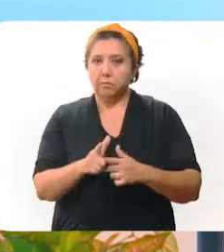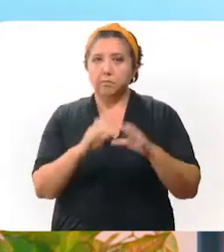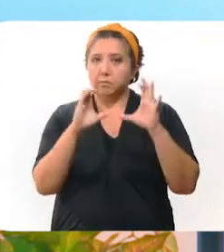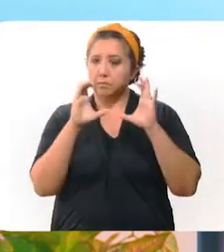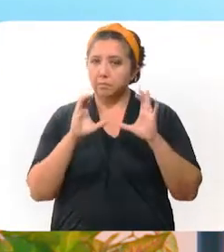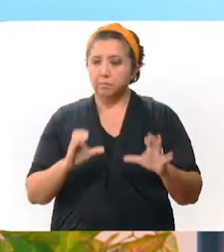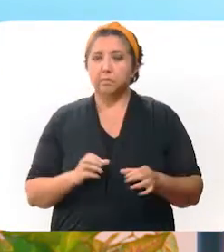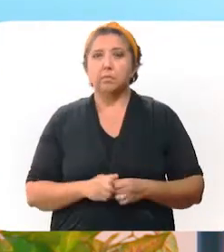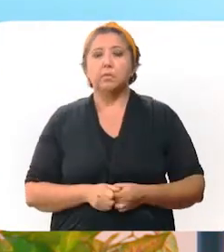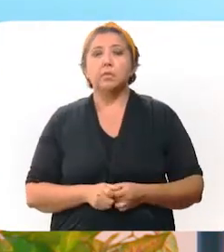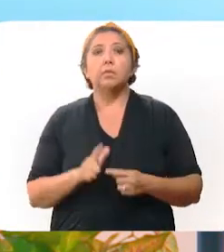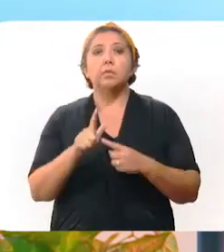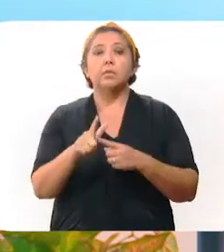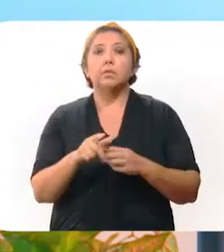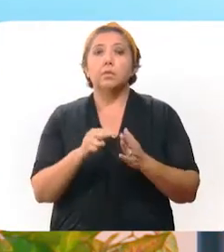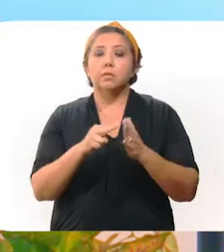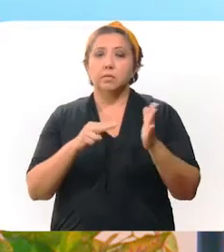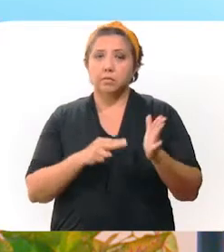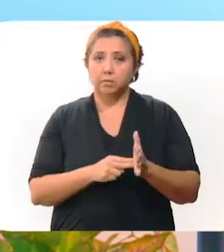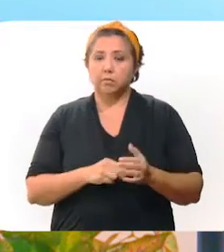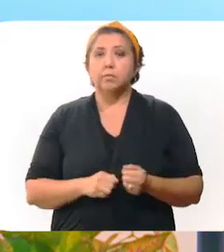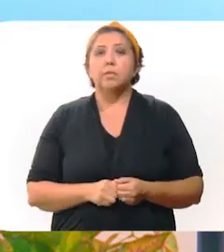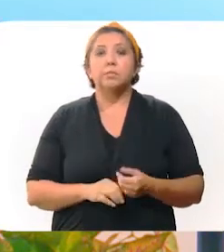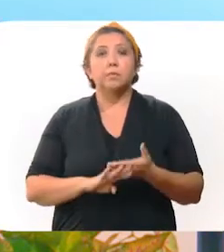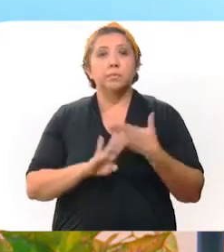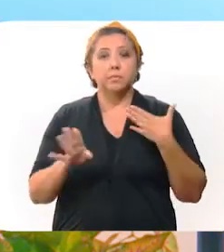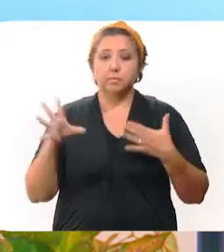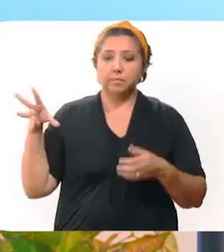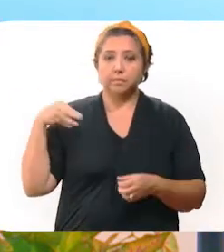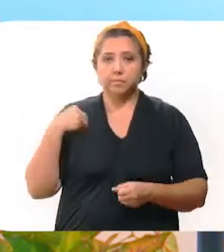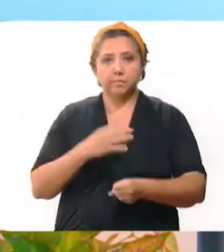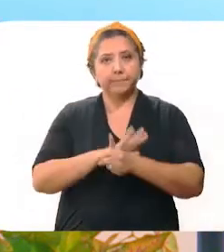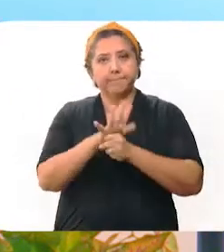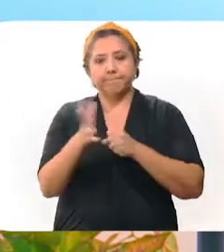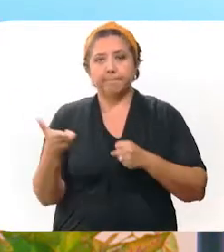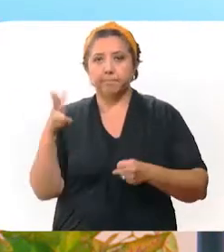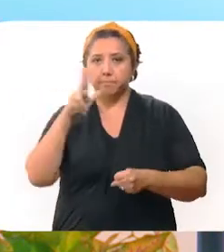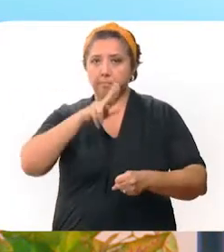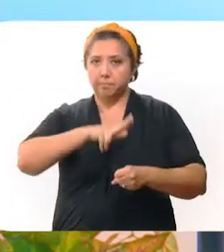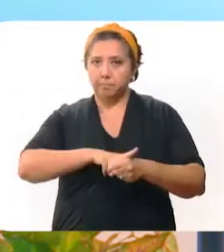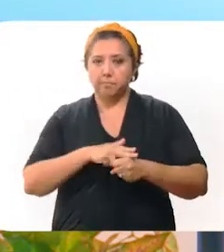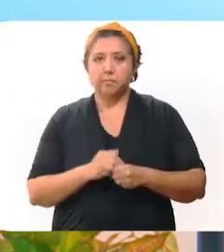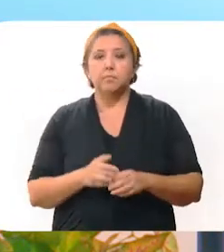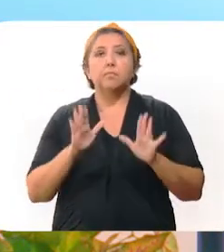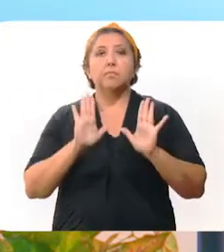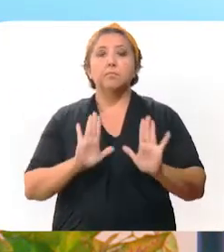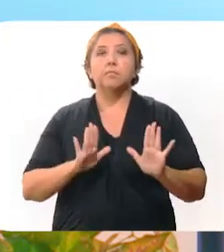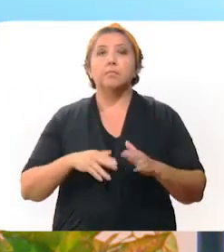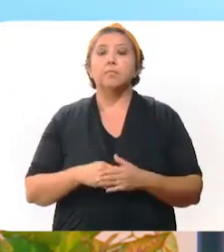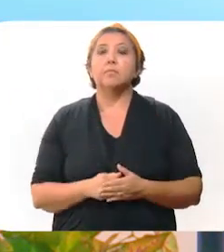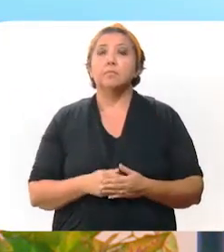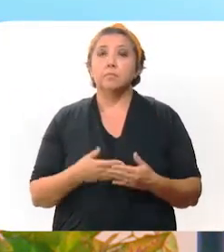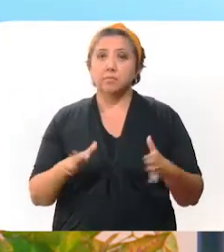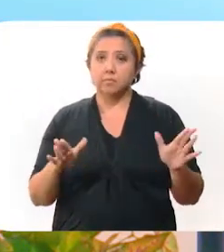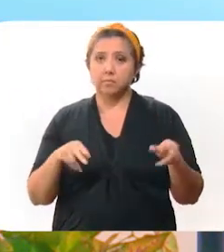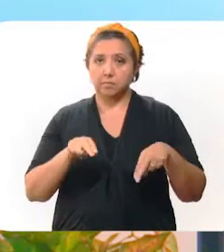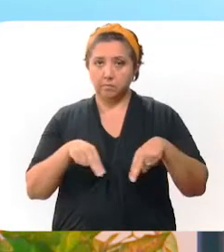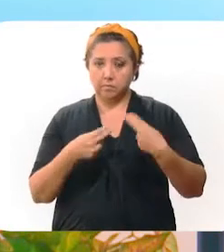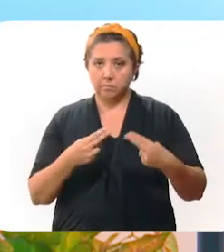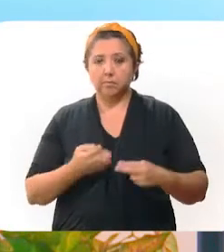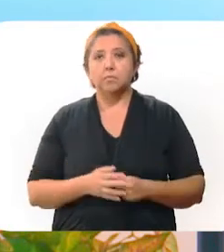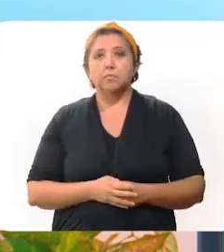con responsabilidad y siguiendo las medidas sanitarias para evitar comprometer la capacidad hospitalaria e interrumpir el proceso de reactivación